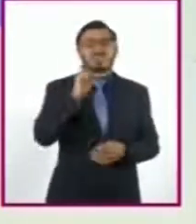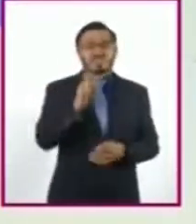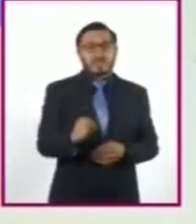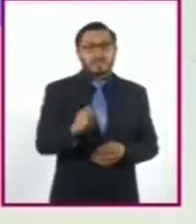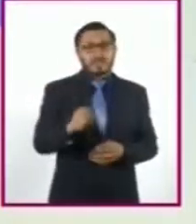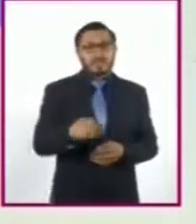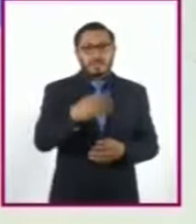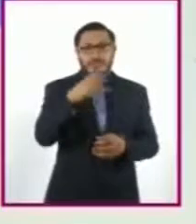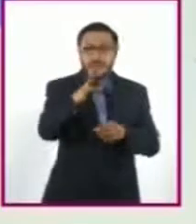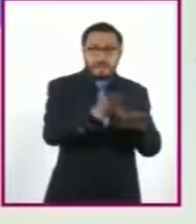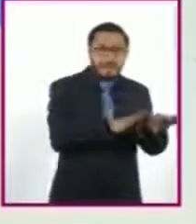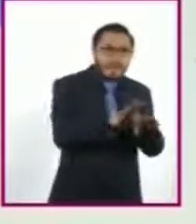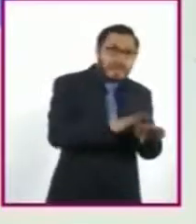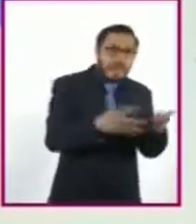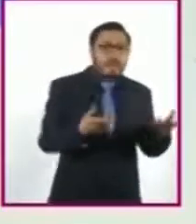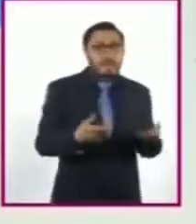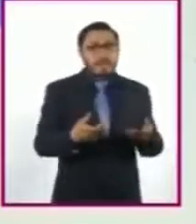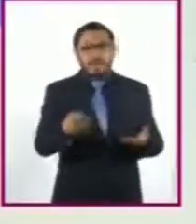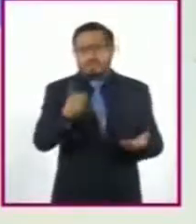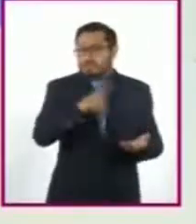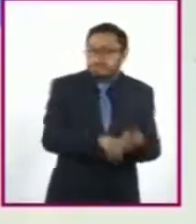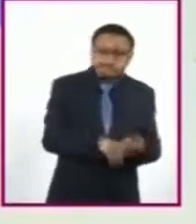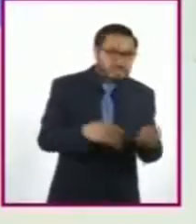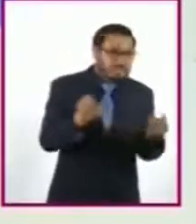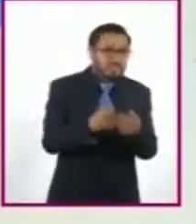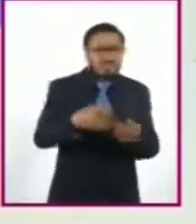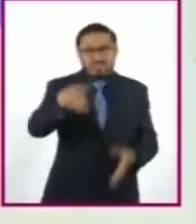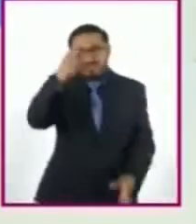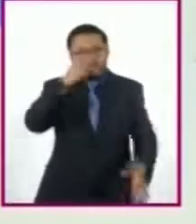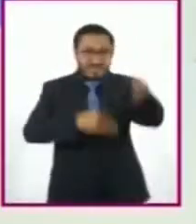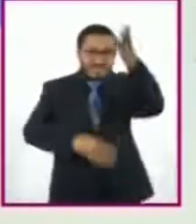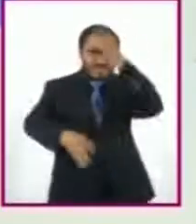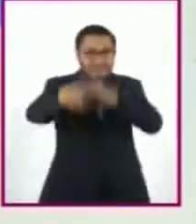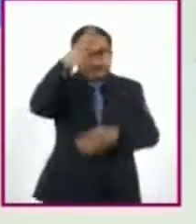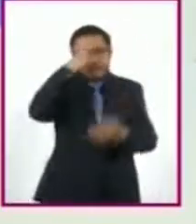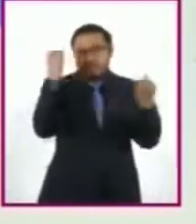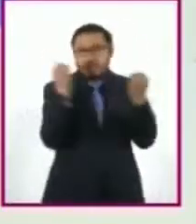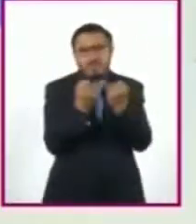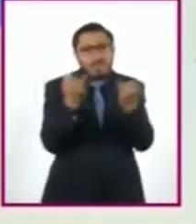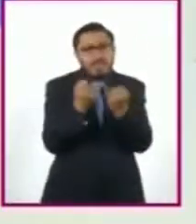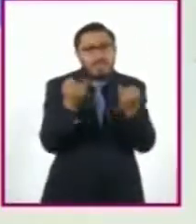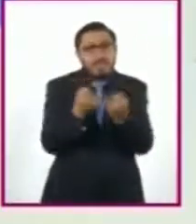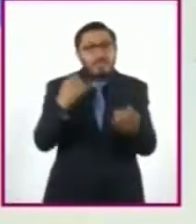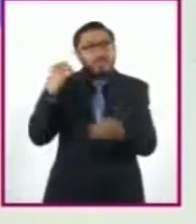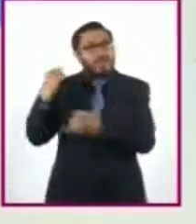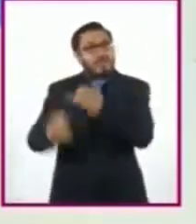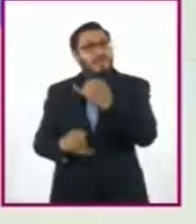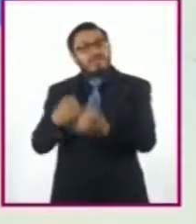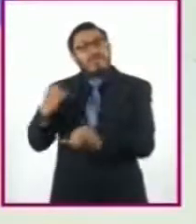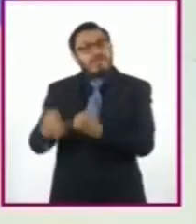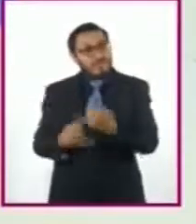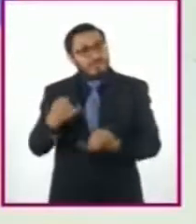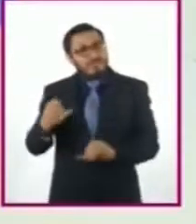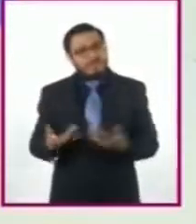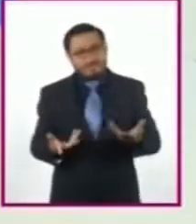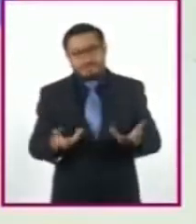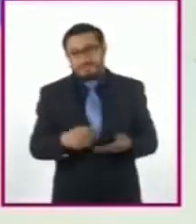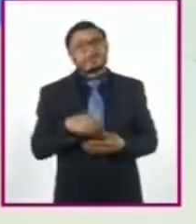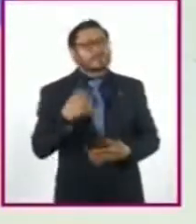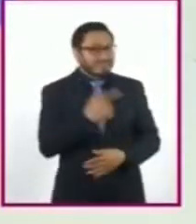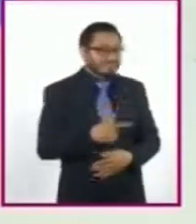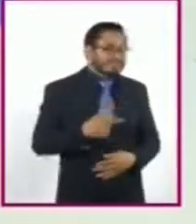ámbito laboral fuera también un área de aprendizaje y al mismo tiempo la realización de actividades gozosas